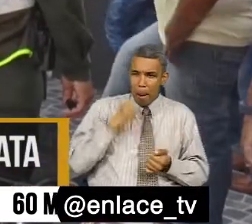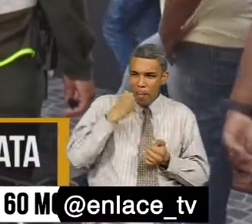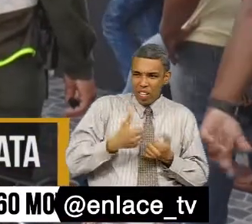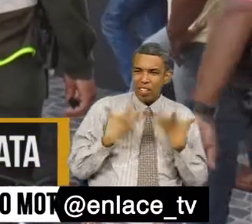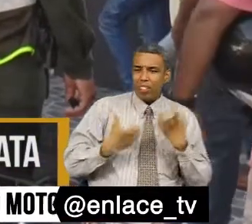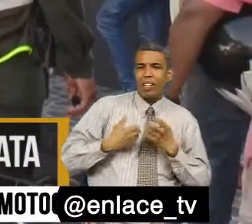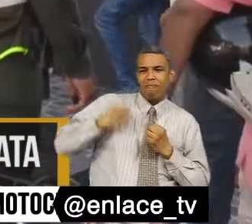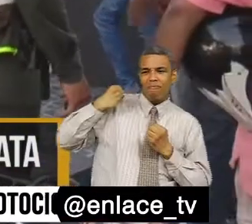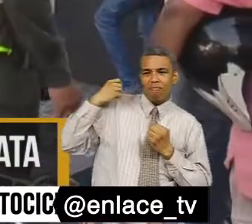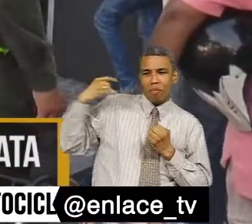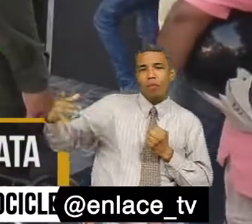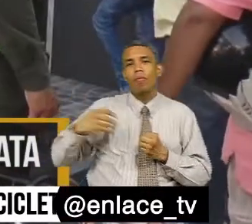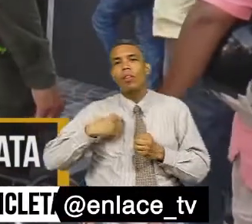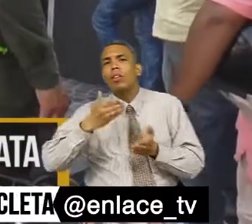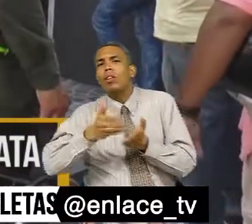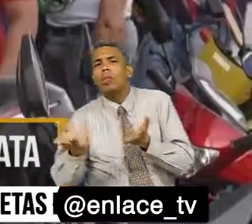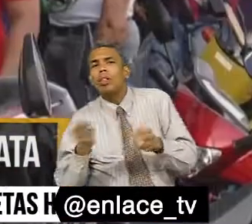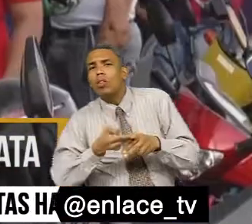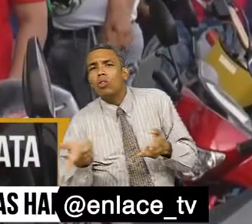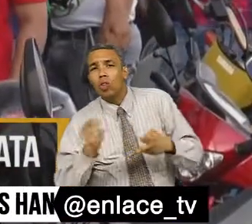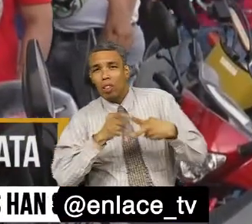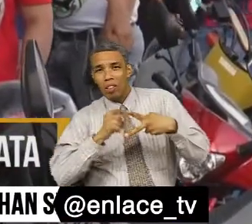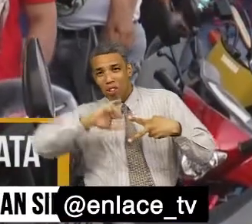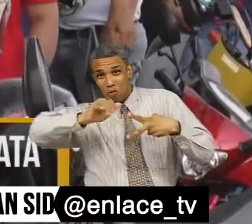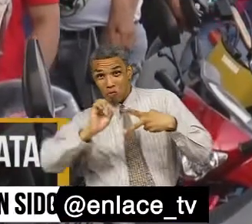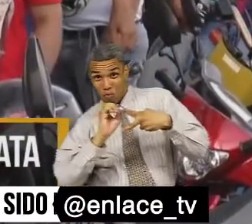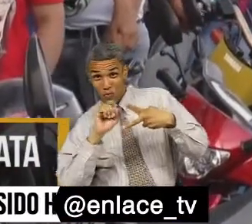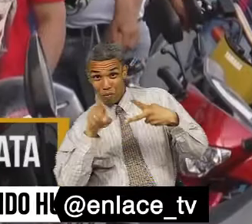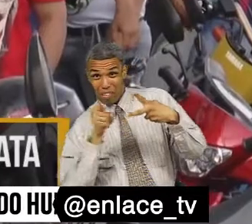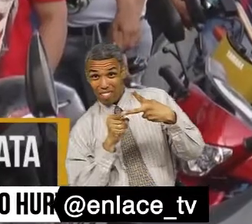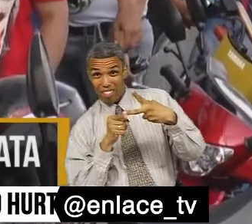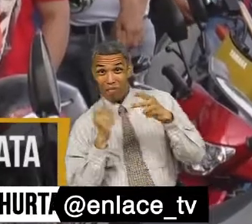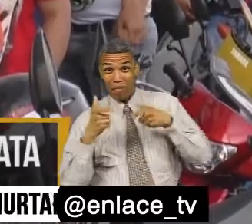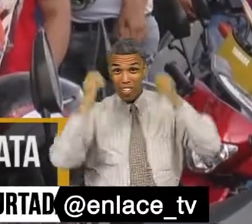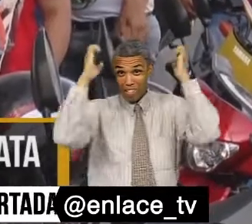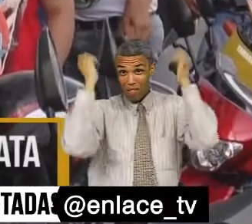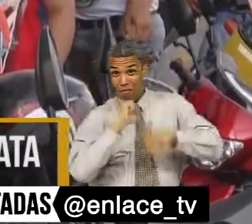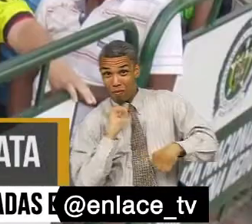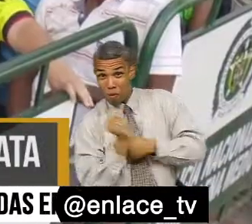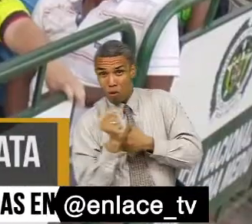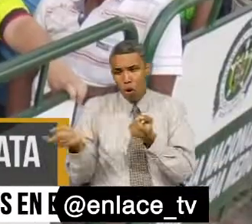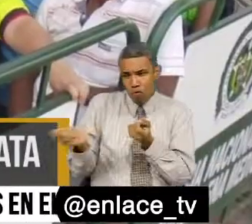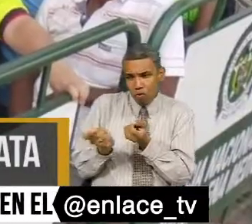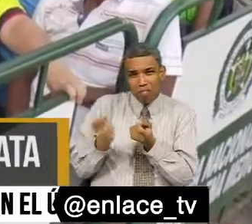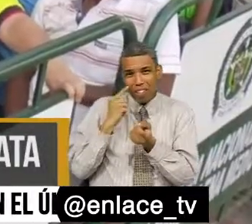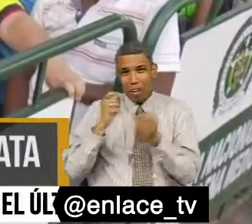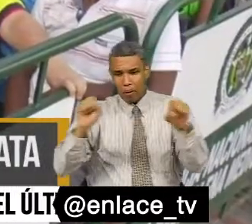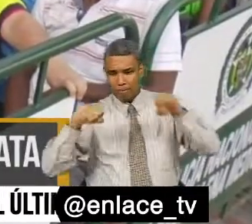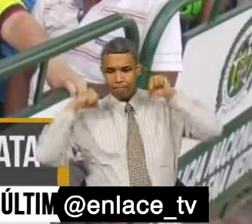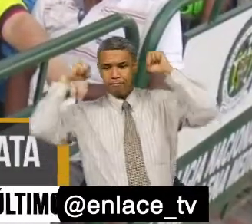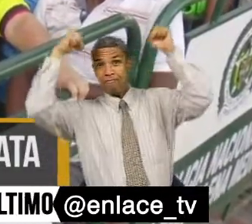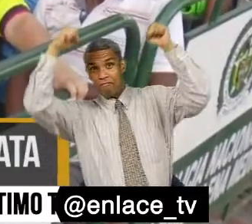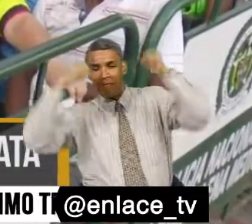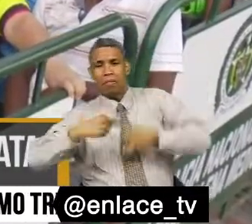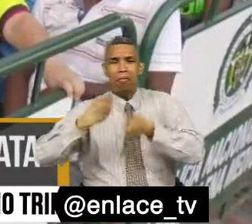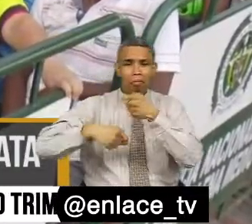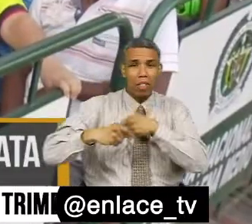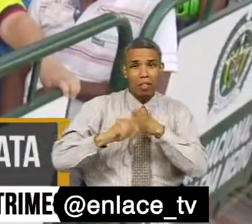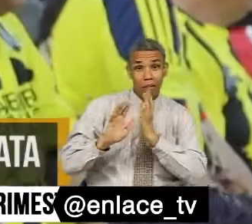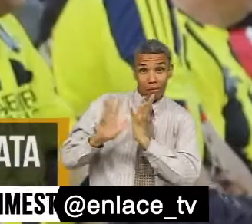el sótano del Centro Comercial San Silvestre y en la taquilla ubicada al lado del estadio de béisbol. Recuerde que los niños de 9 años que